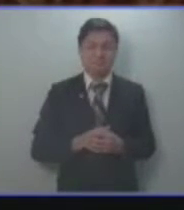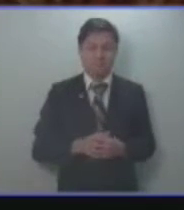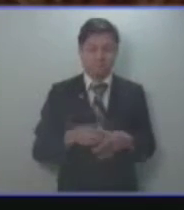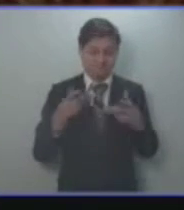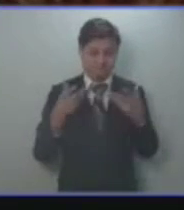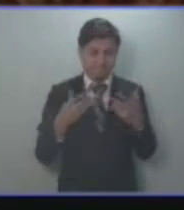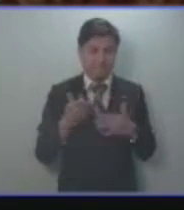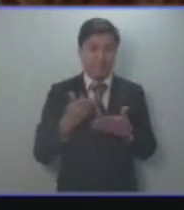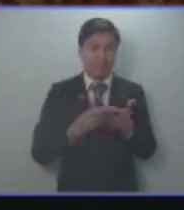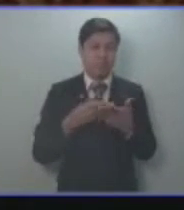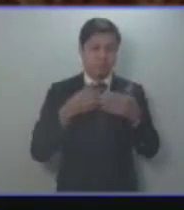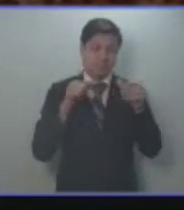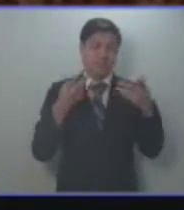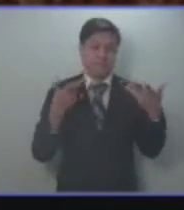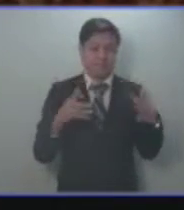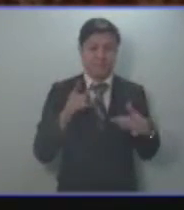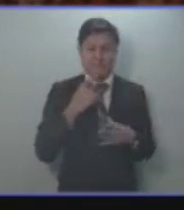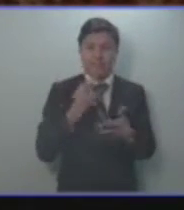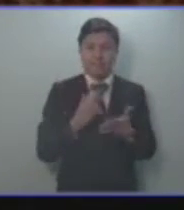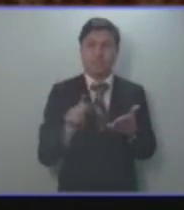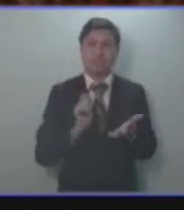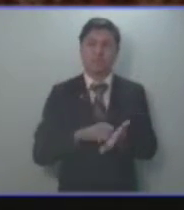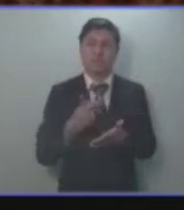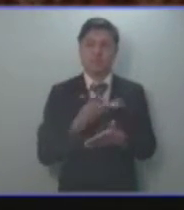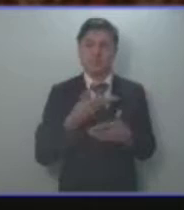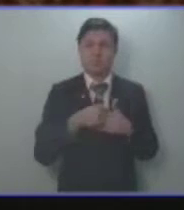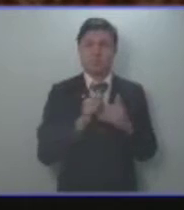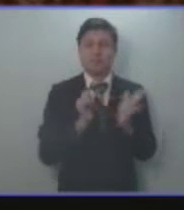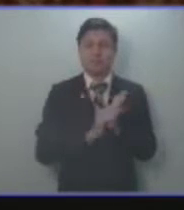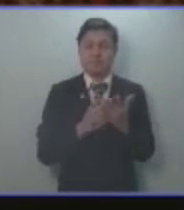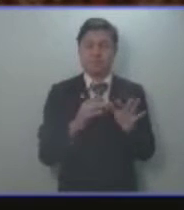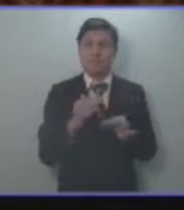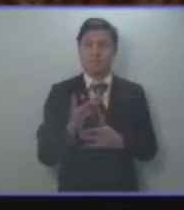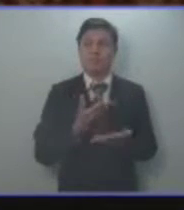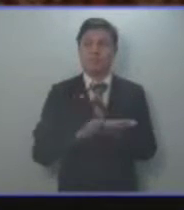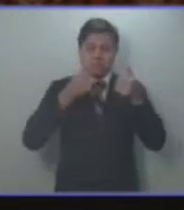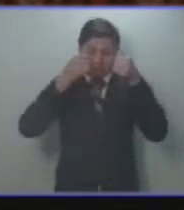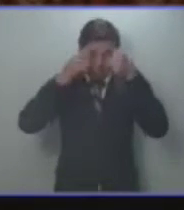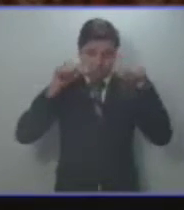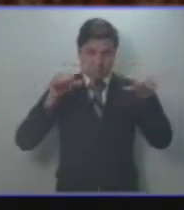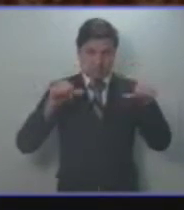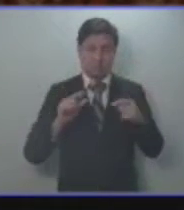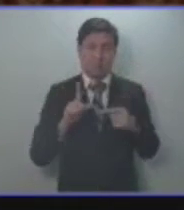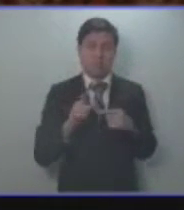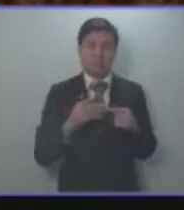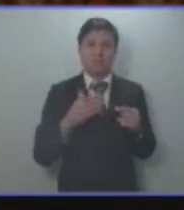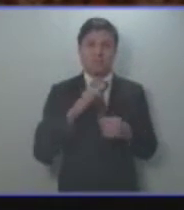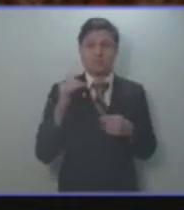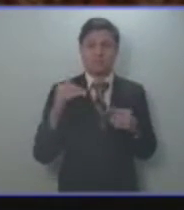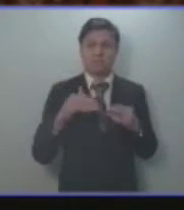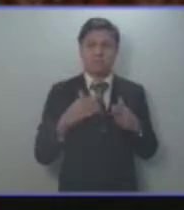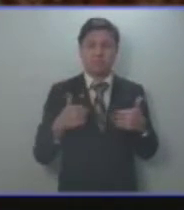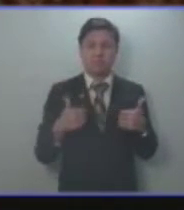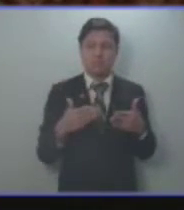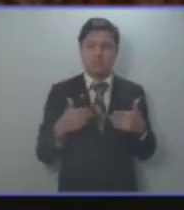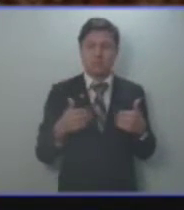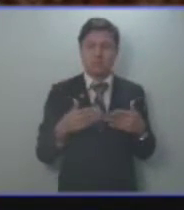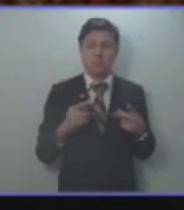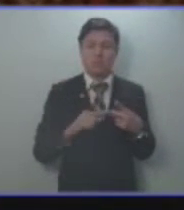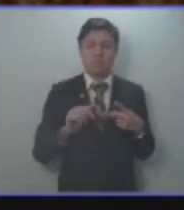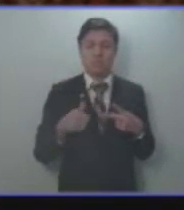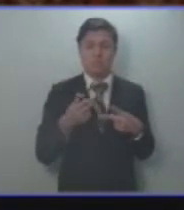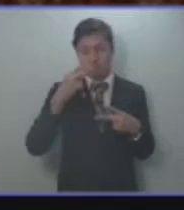este acuerdo ya hemos firmado como Asamblea Legislativa, ya hemos aprobado uno con Panamá, un canje de notas con